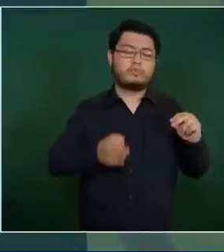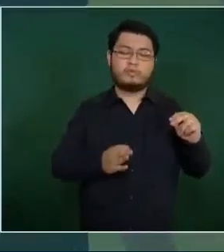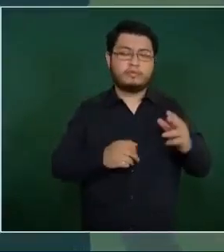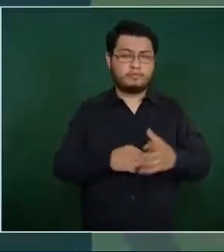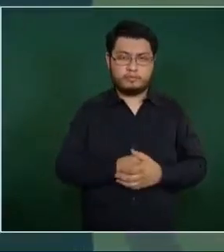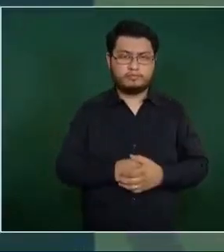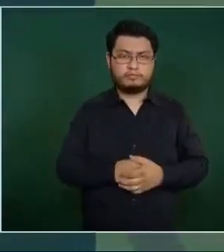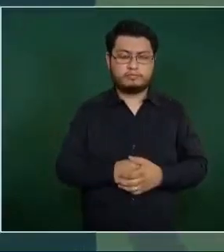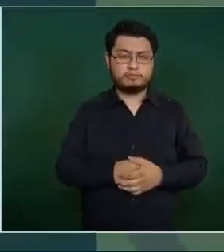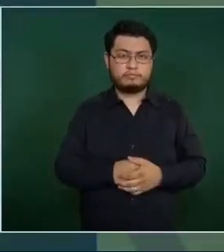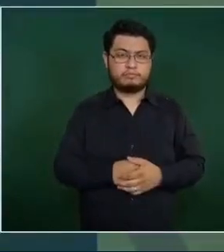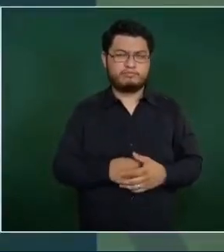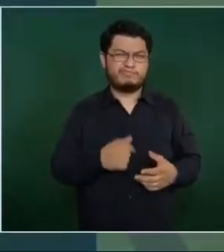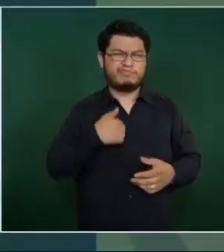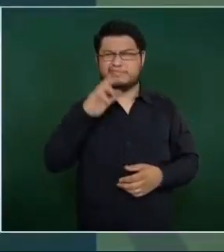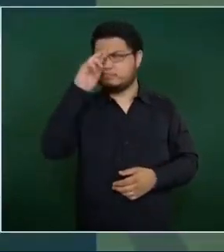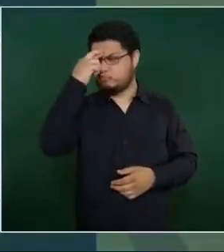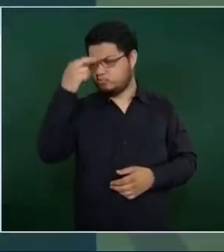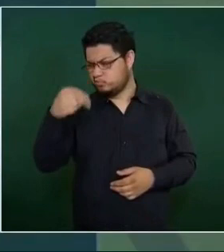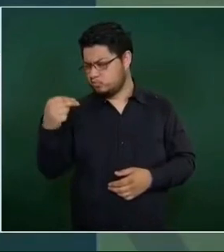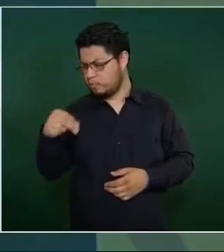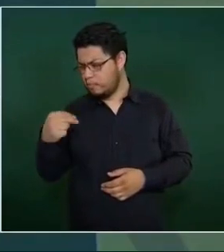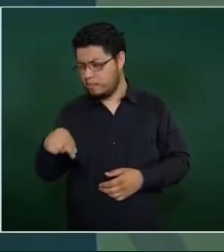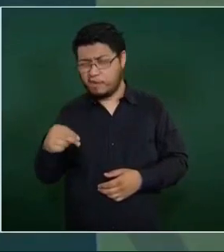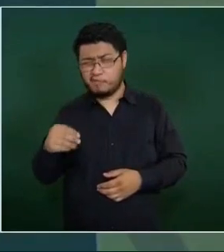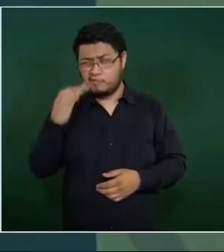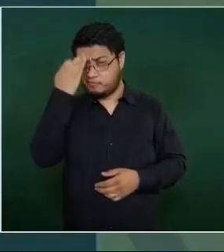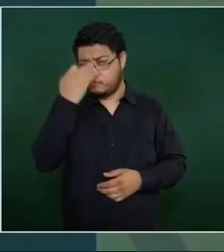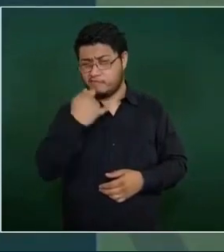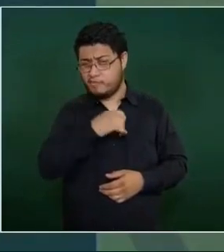no recuerdo su nombre, muy famoso,